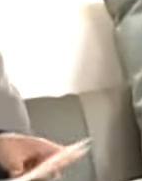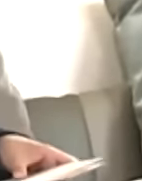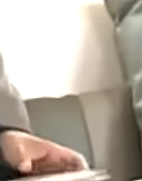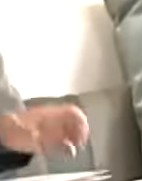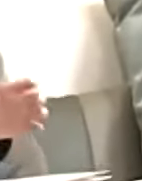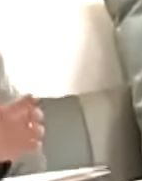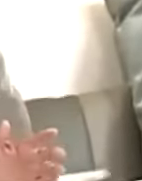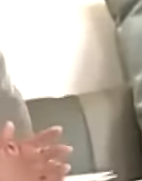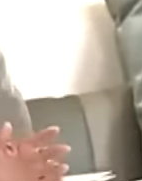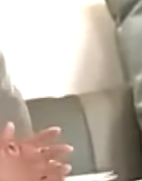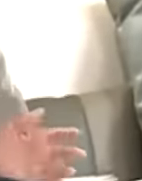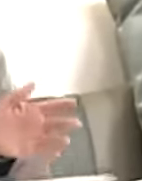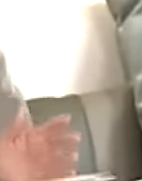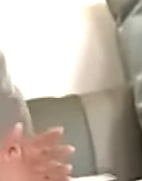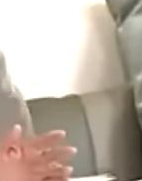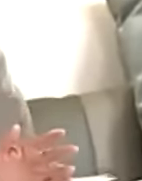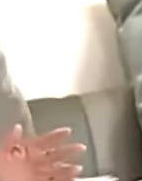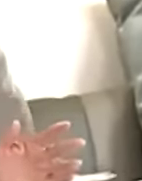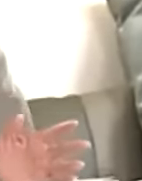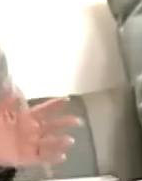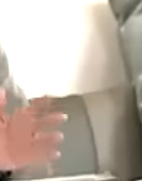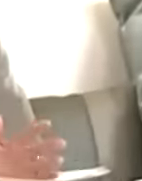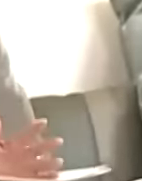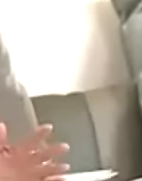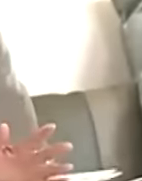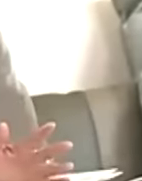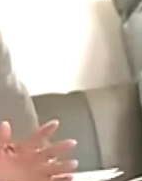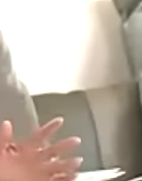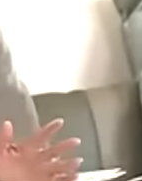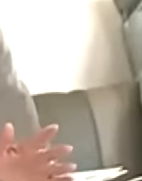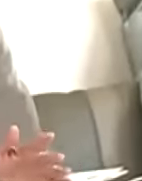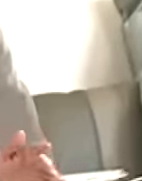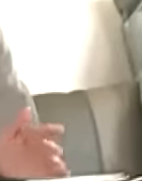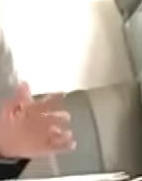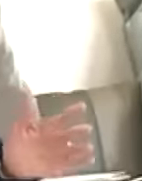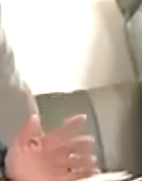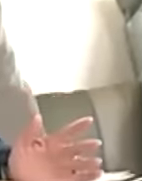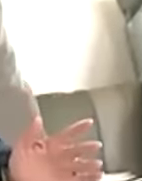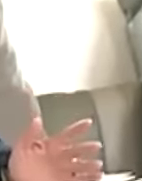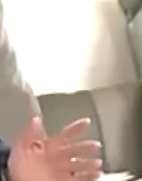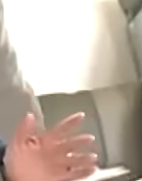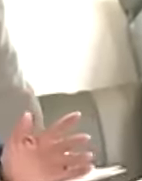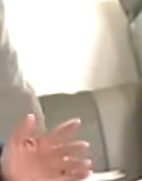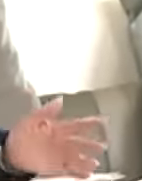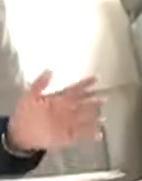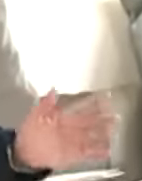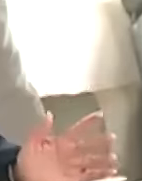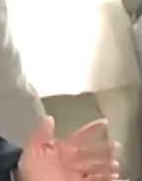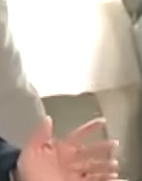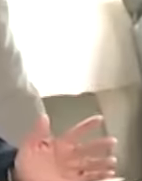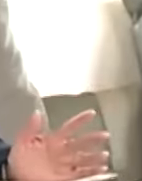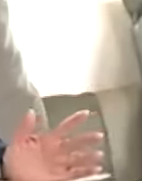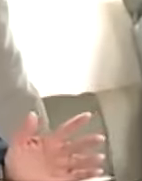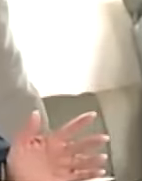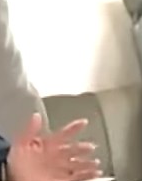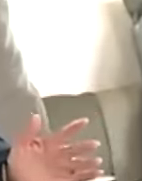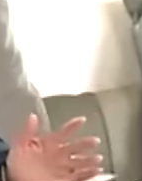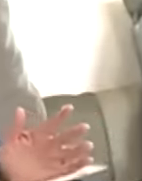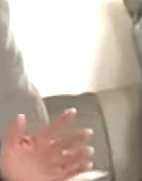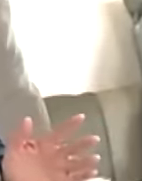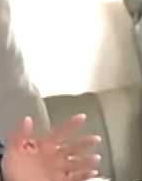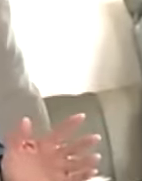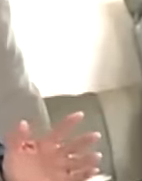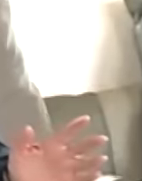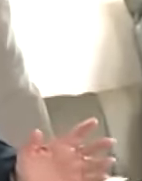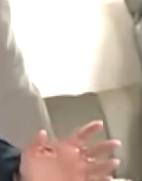gas también autoriza al Banco Central de Venezuela y al Banco de Venezuela para las transacciones financieras relacionadas a las operaciones de